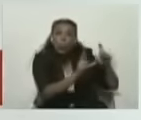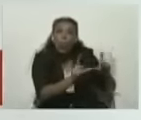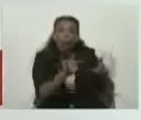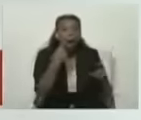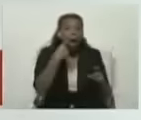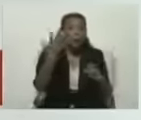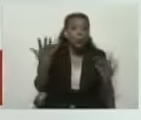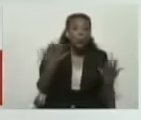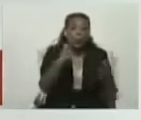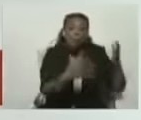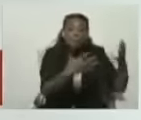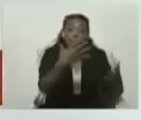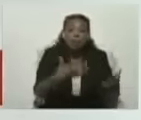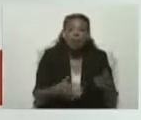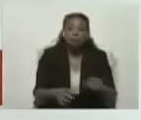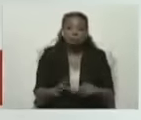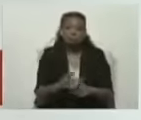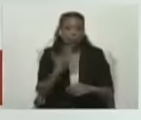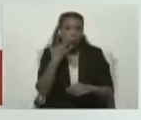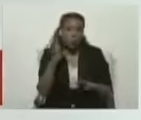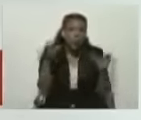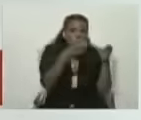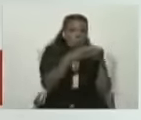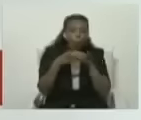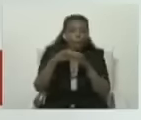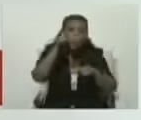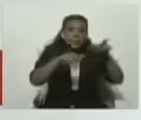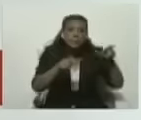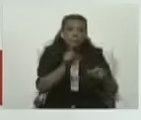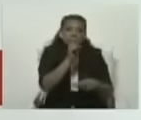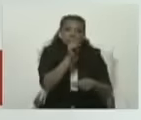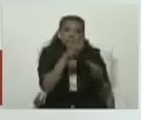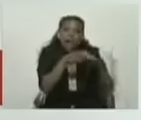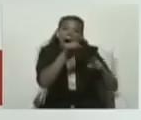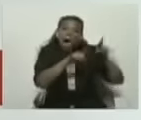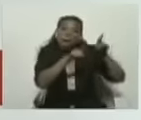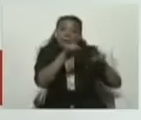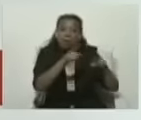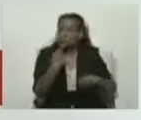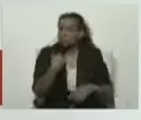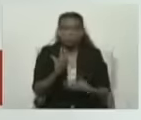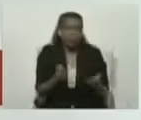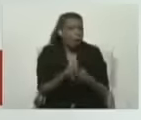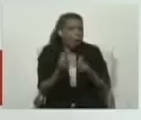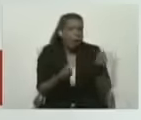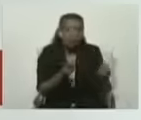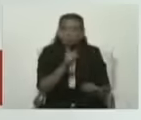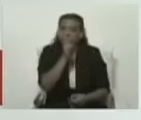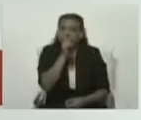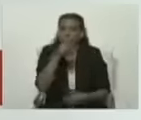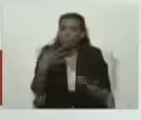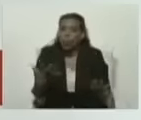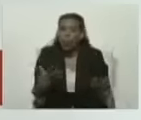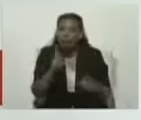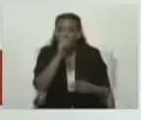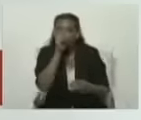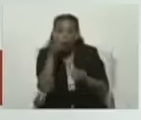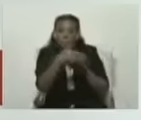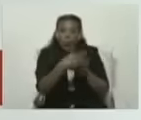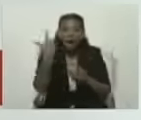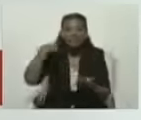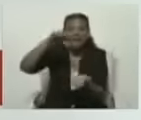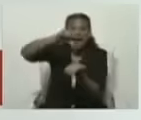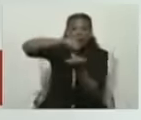ver algún tipo de grupitos de gente. A veces, pero yo no sé cómo van a hacer para ocultar lo que arrancó ayer en